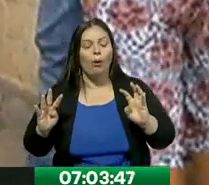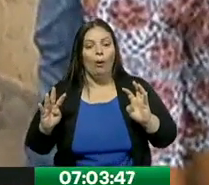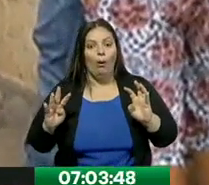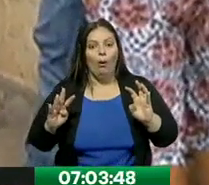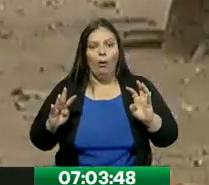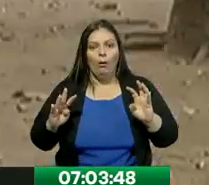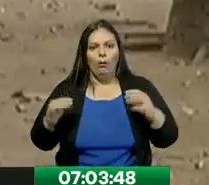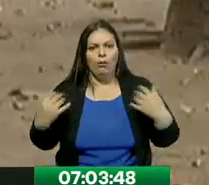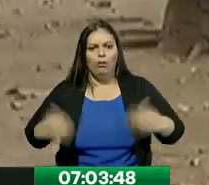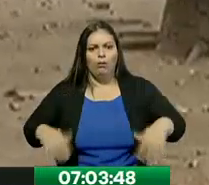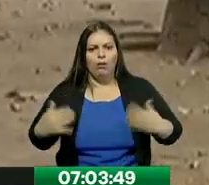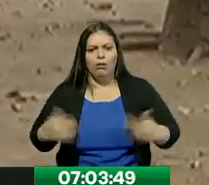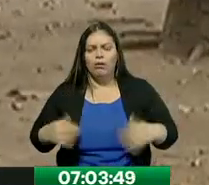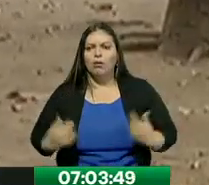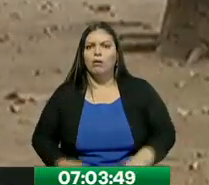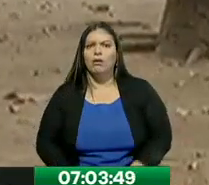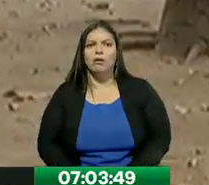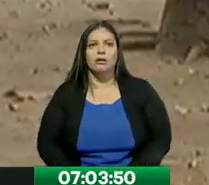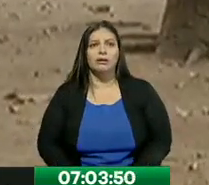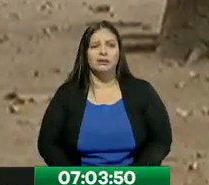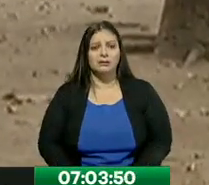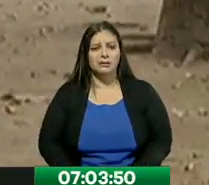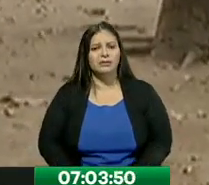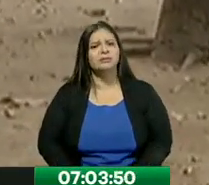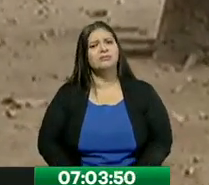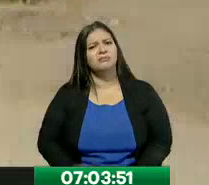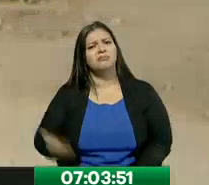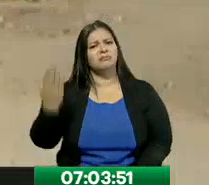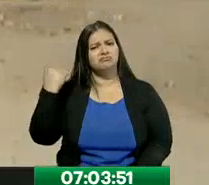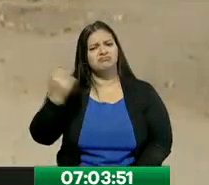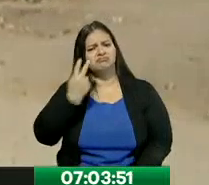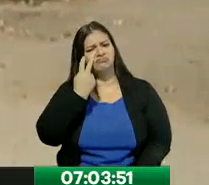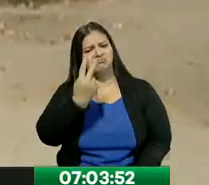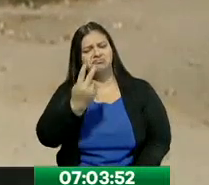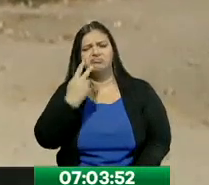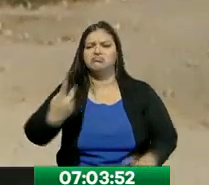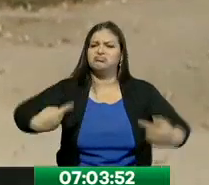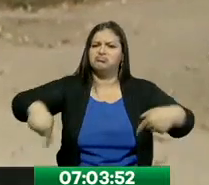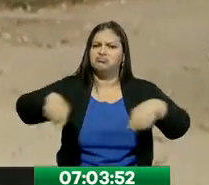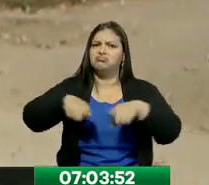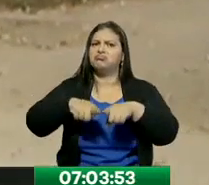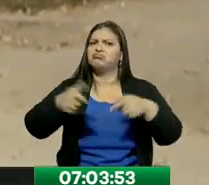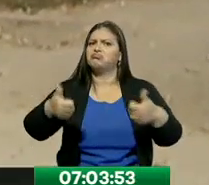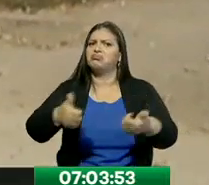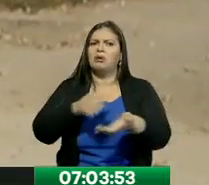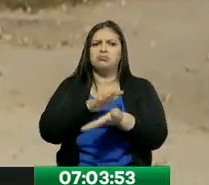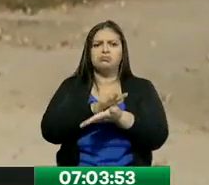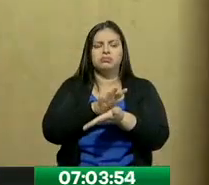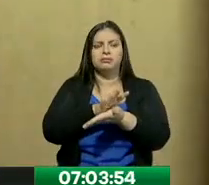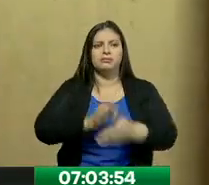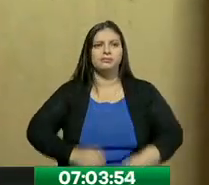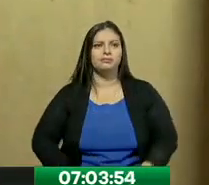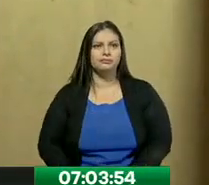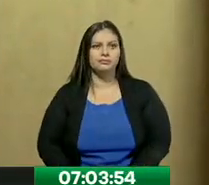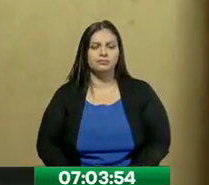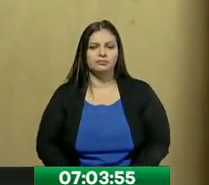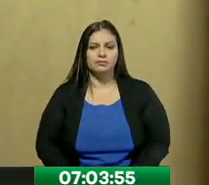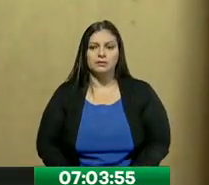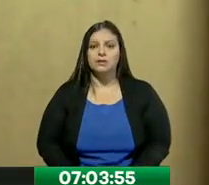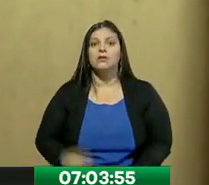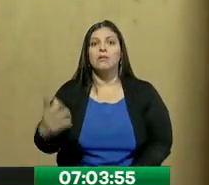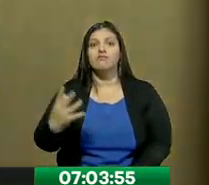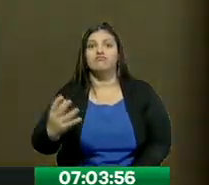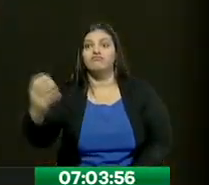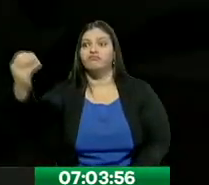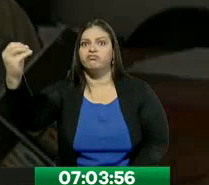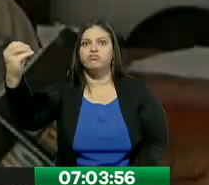hogar, donde veían entrar y salir todos los días a la pareja, que llegó a vivir aquí tan solo un mes. El sospechoso por ahora es buscado por la